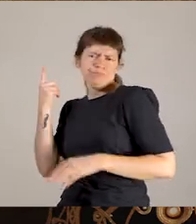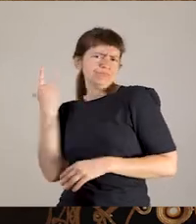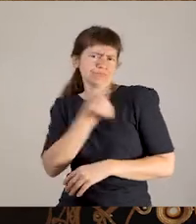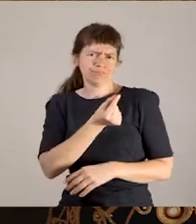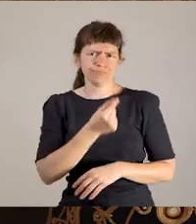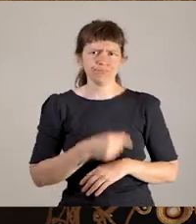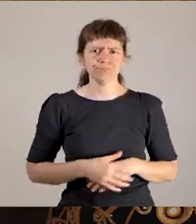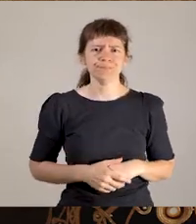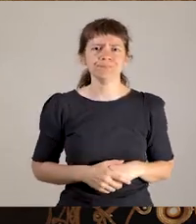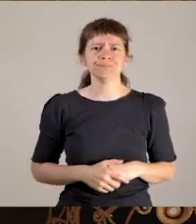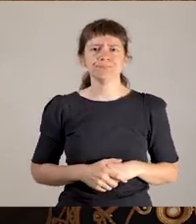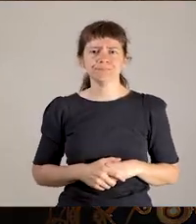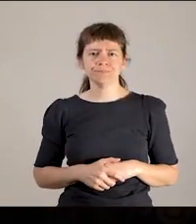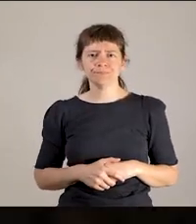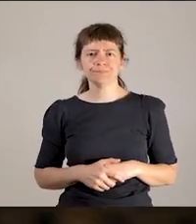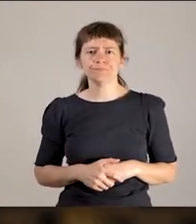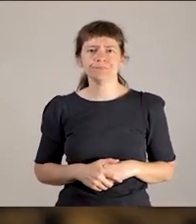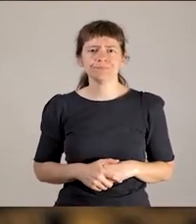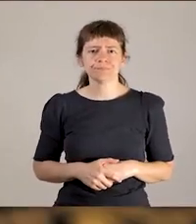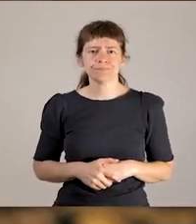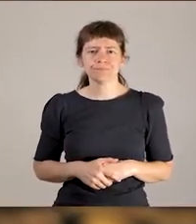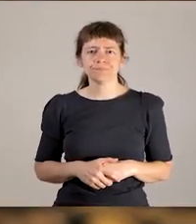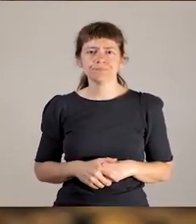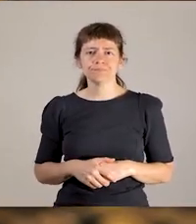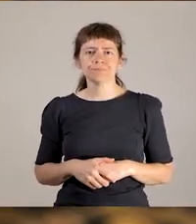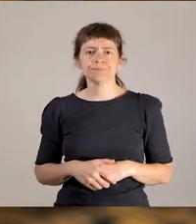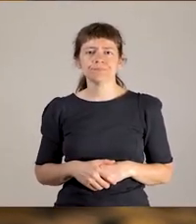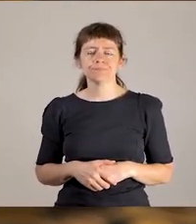papá y me fui.